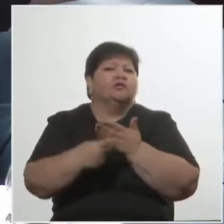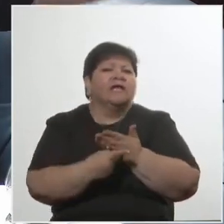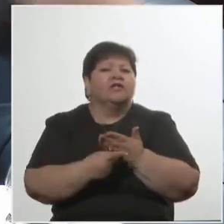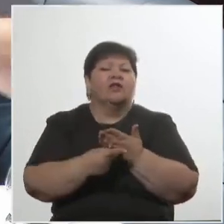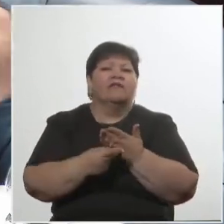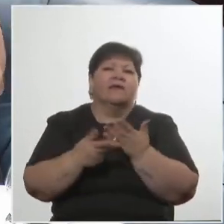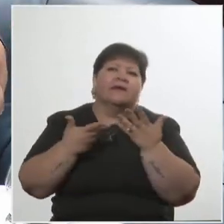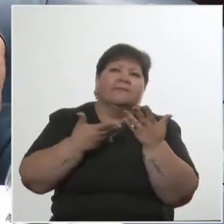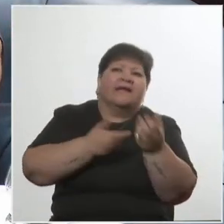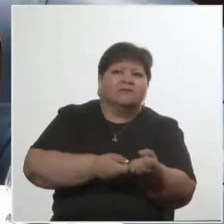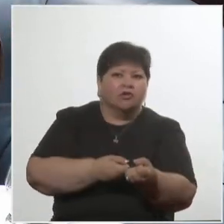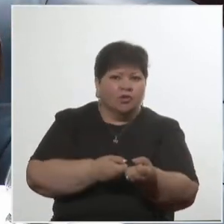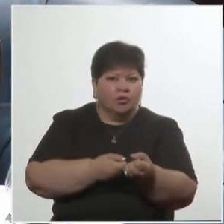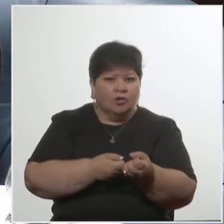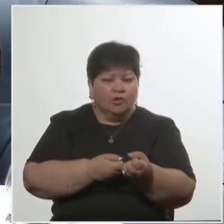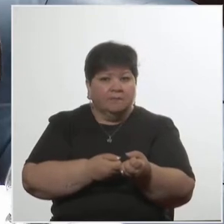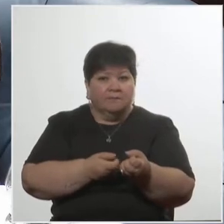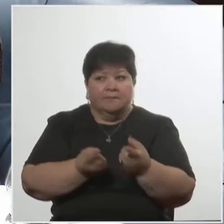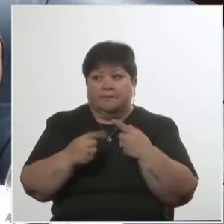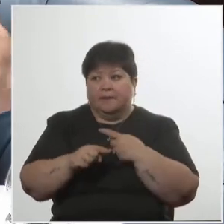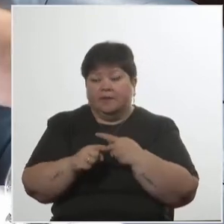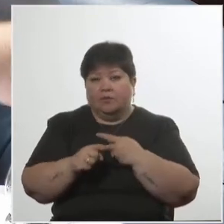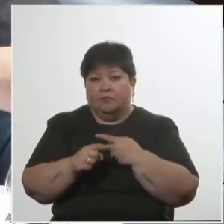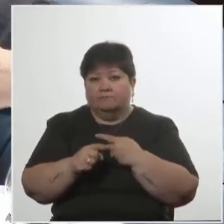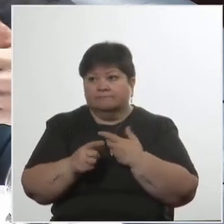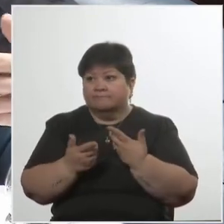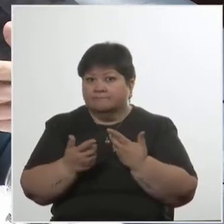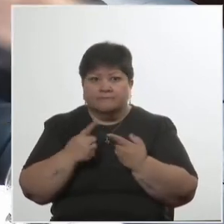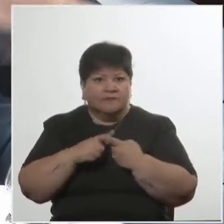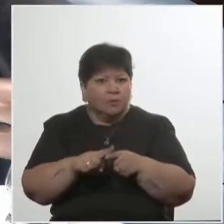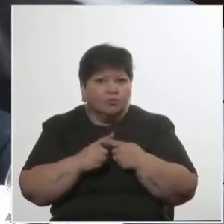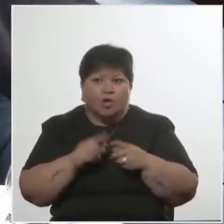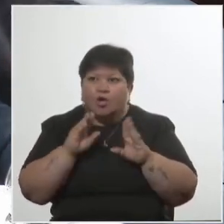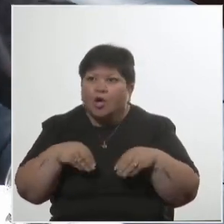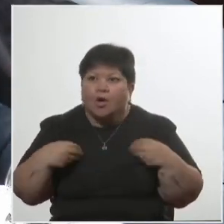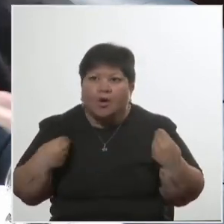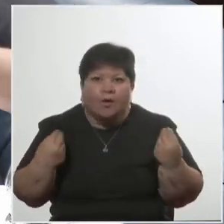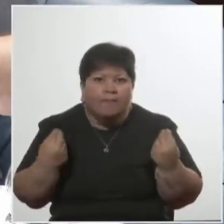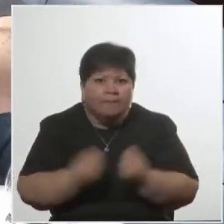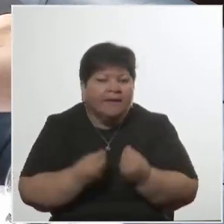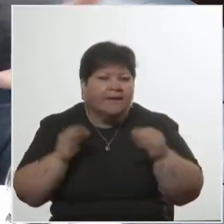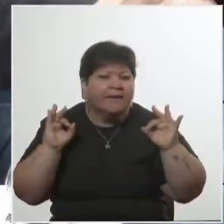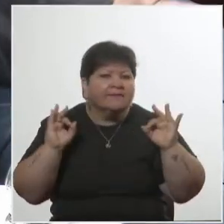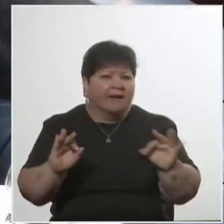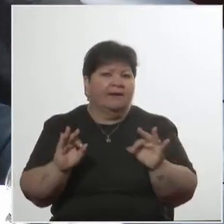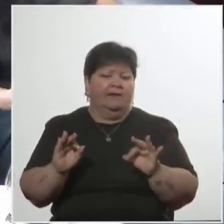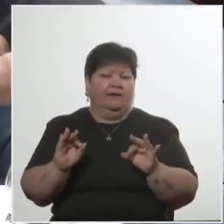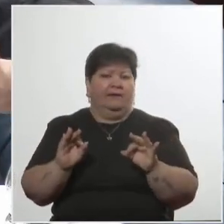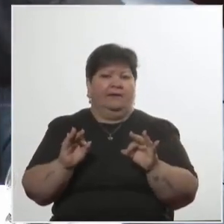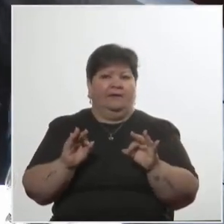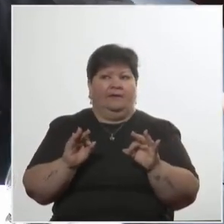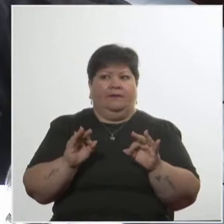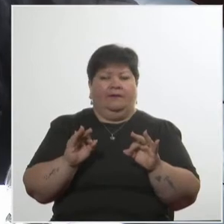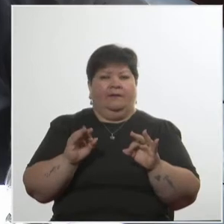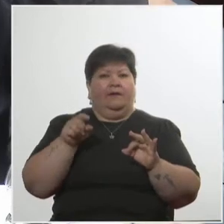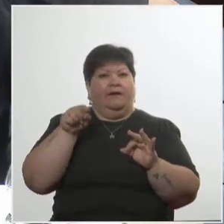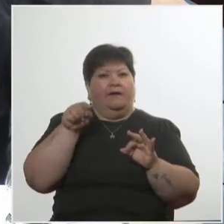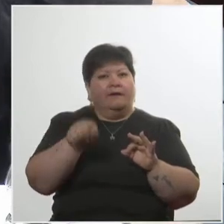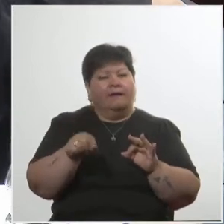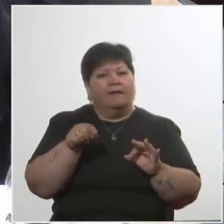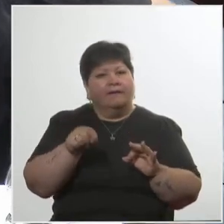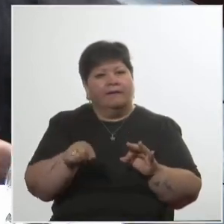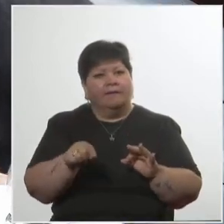reparación pero no tanto deme una discusión integral cómo no y pongamos toda arriba de la mesa hay